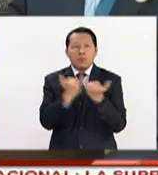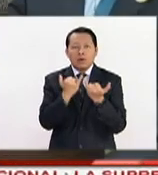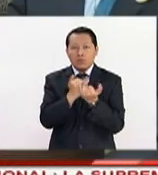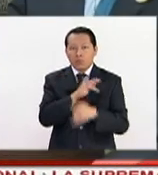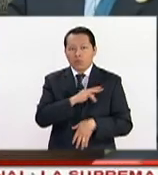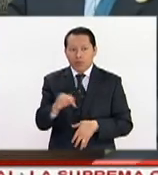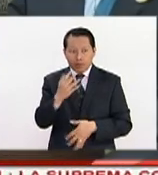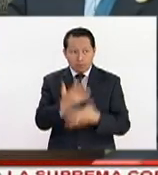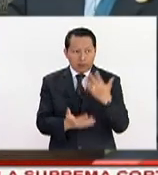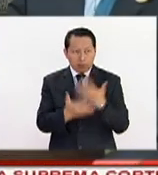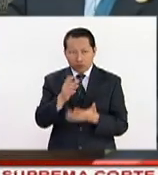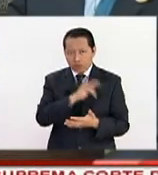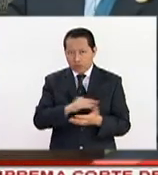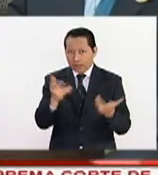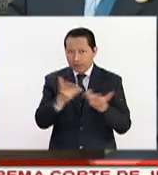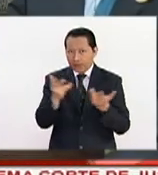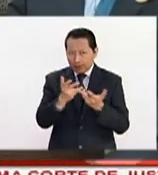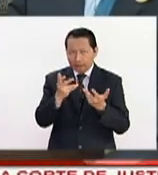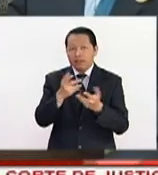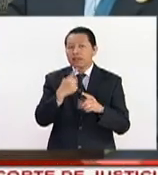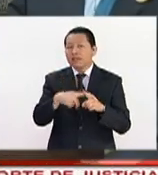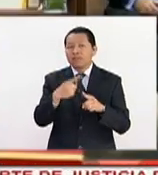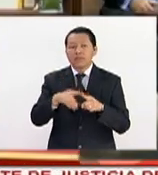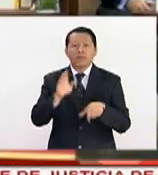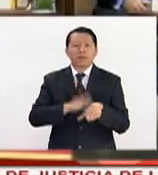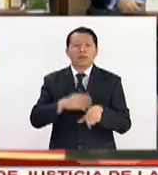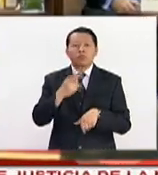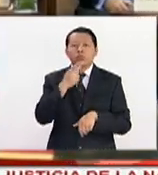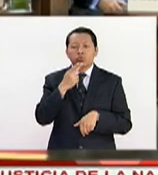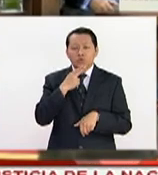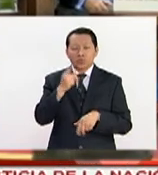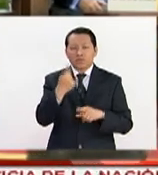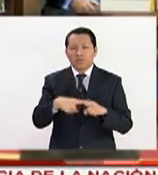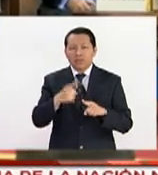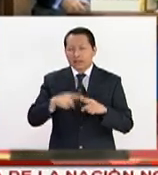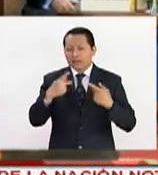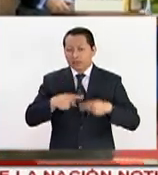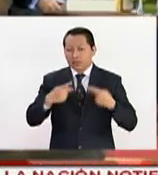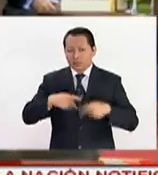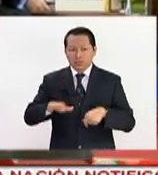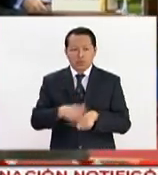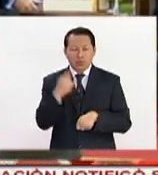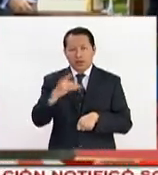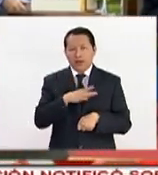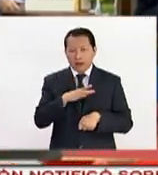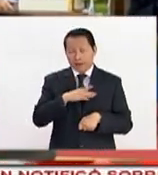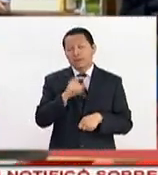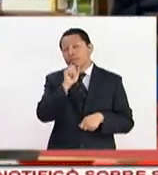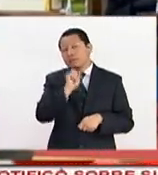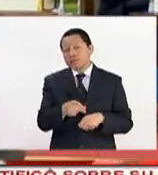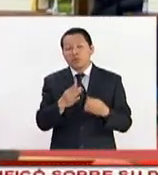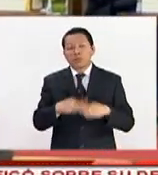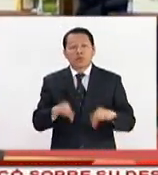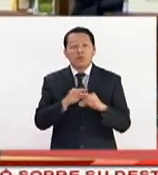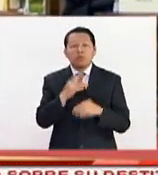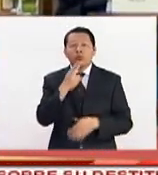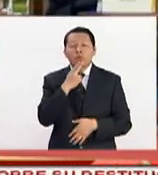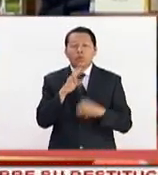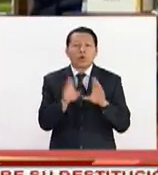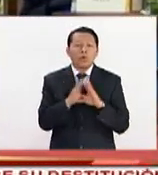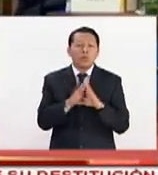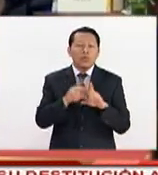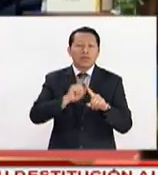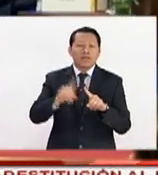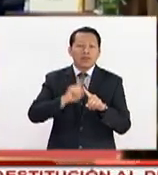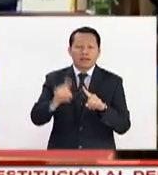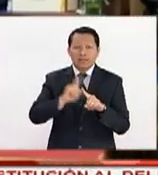manos herramientas más útiles a más seres humanos. Porque el consumo también es esencial. En virtud de ese